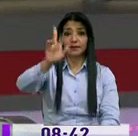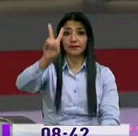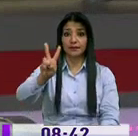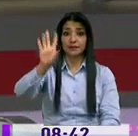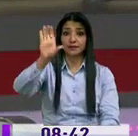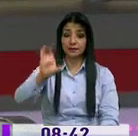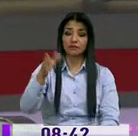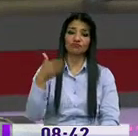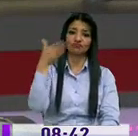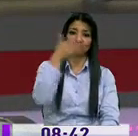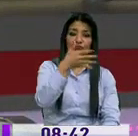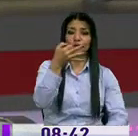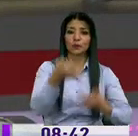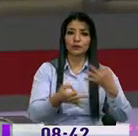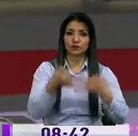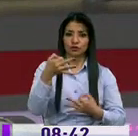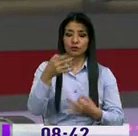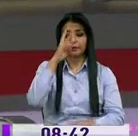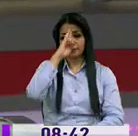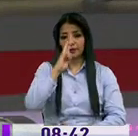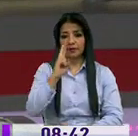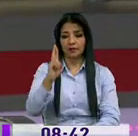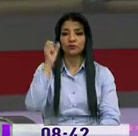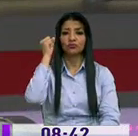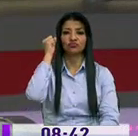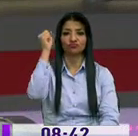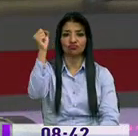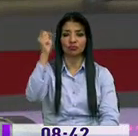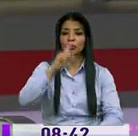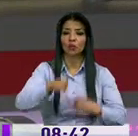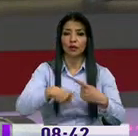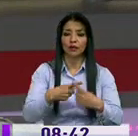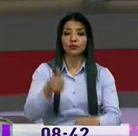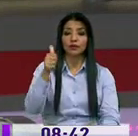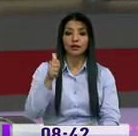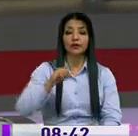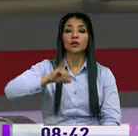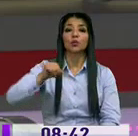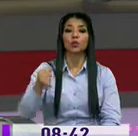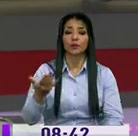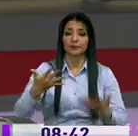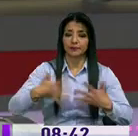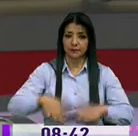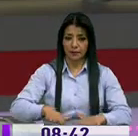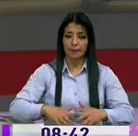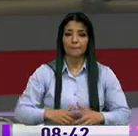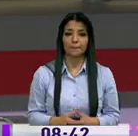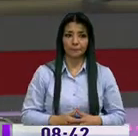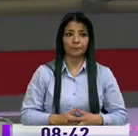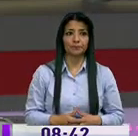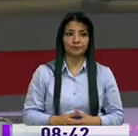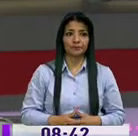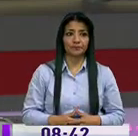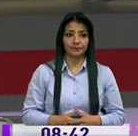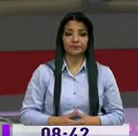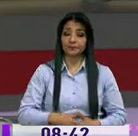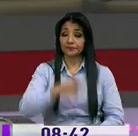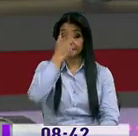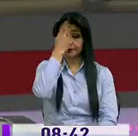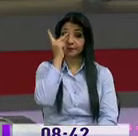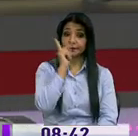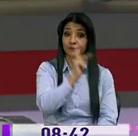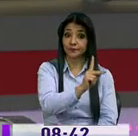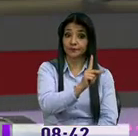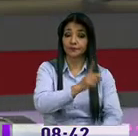en la audiencia de acción de protección llevada adelante el día de ayer jueves ante la resolución que deberá tomar